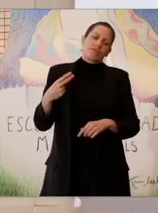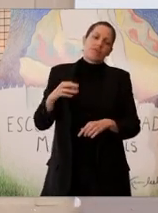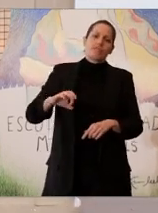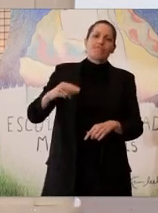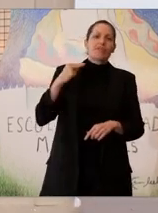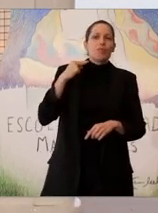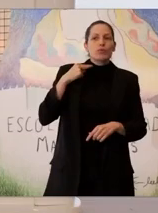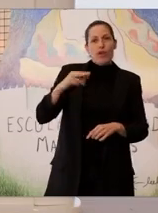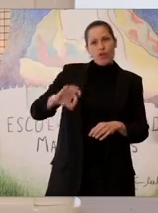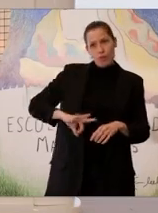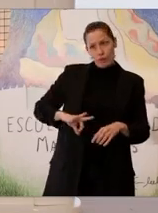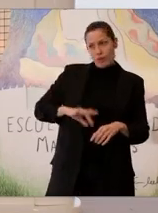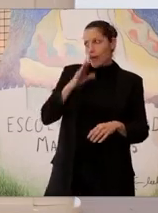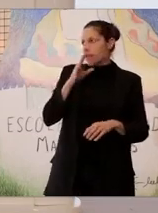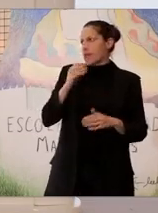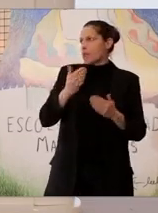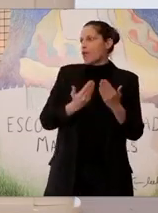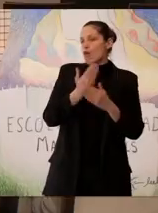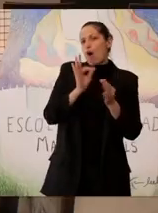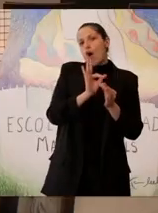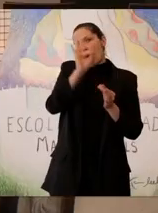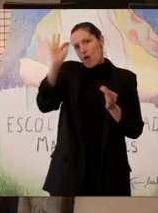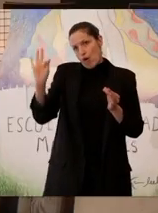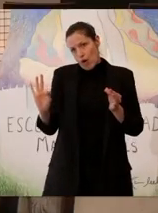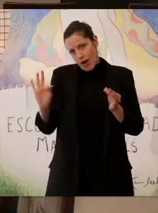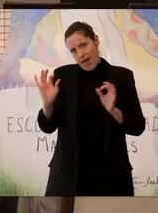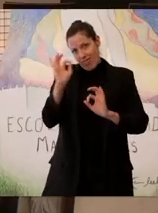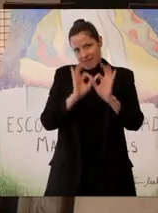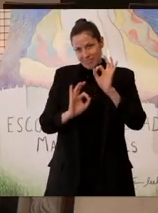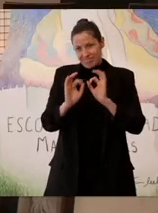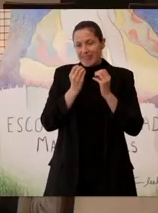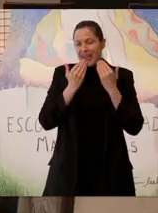la organización de estas jornadas. Vale, muchas gracias.